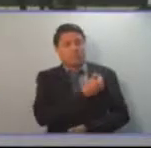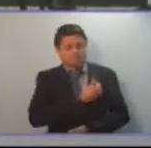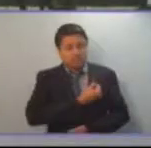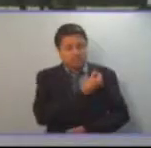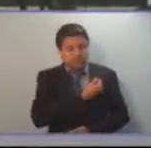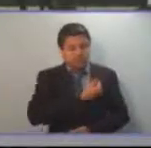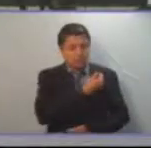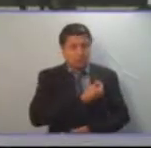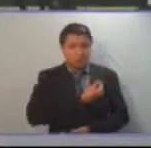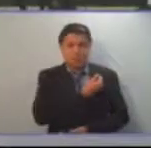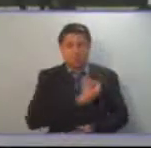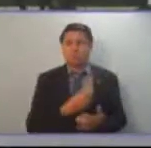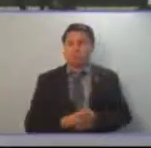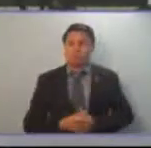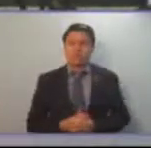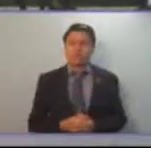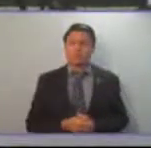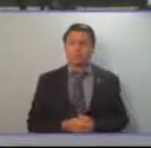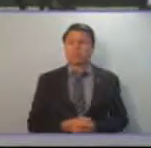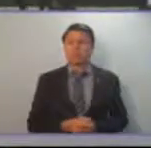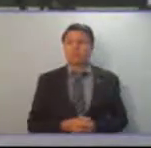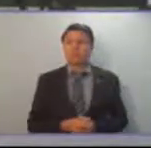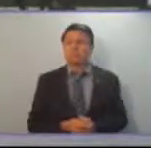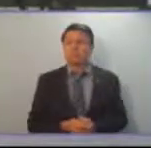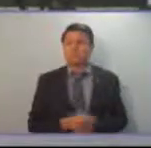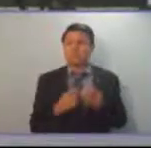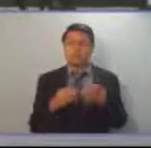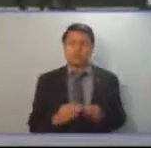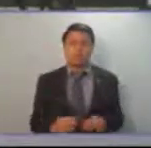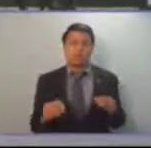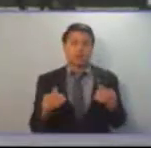sacrificadas, muchos desaparecidos.